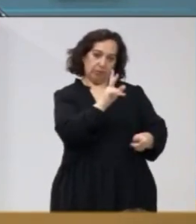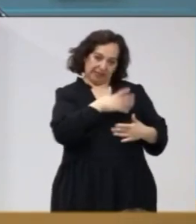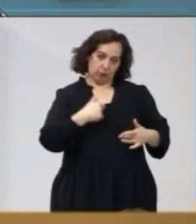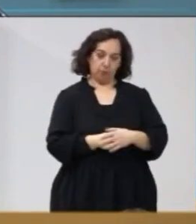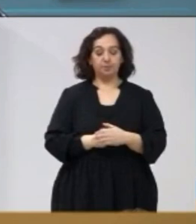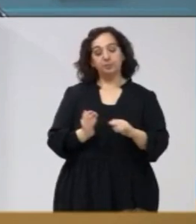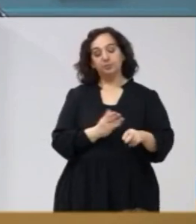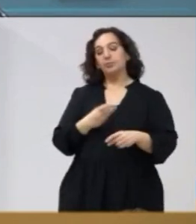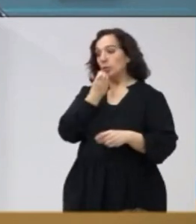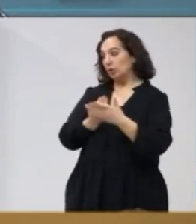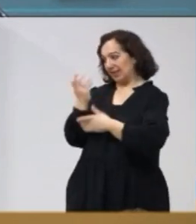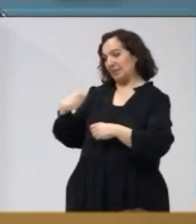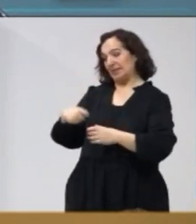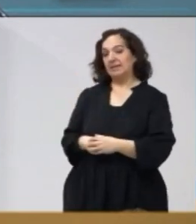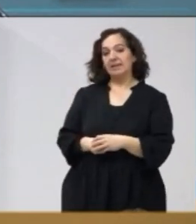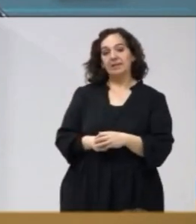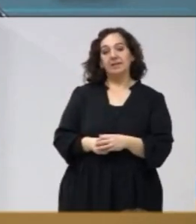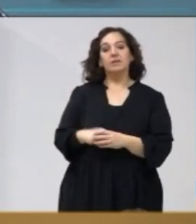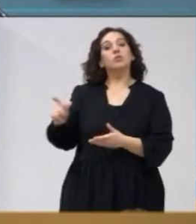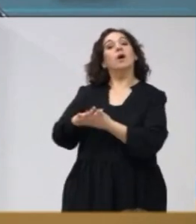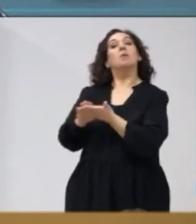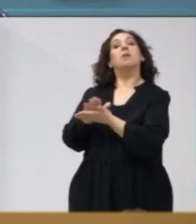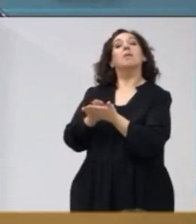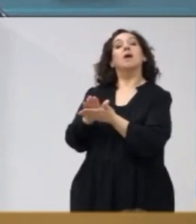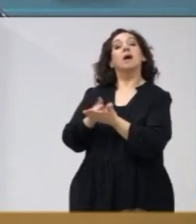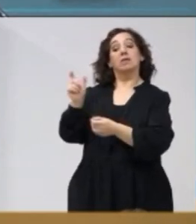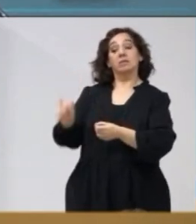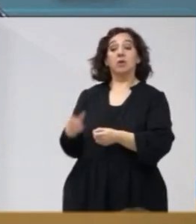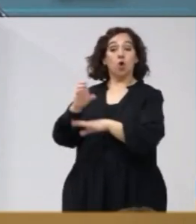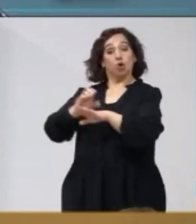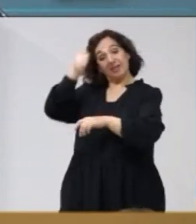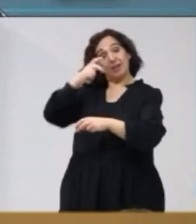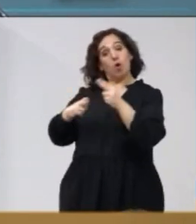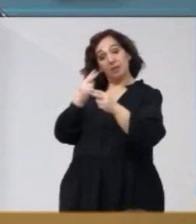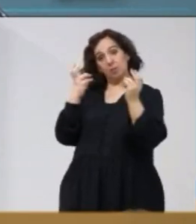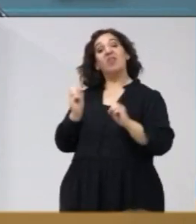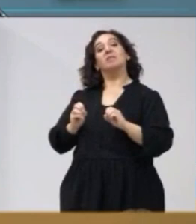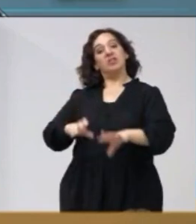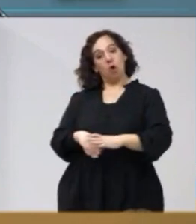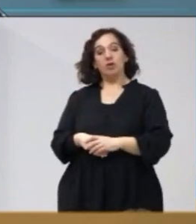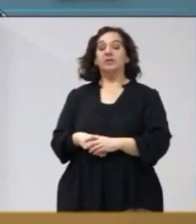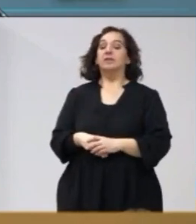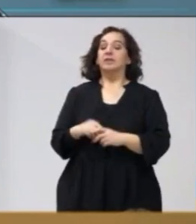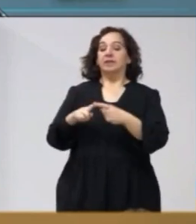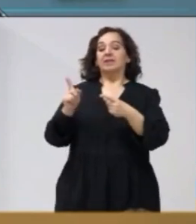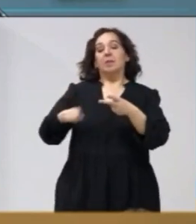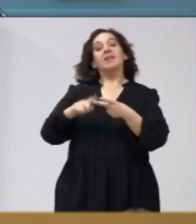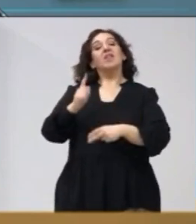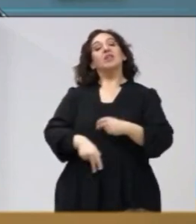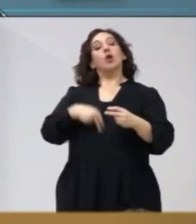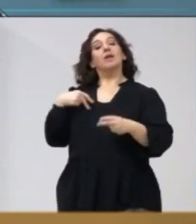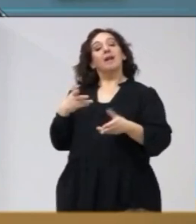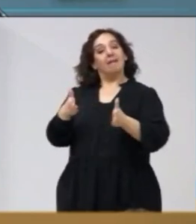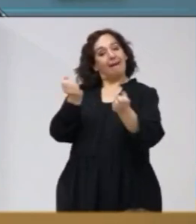Sí, presidente, buenos días. Ha hablado usted de la dimisión del consejero de Obras Públicas, pero ha citado también al director general